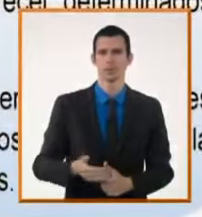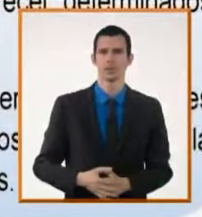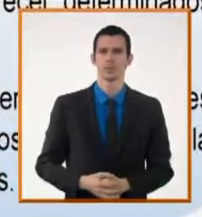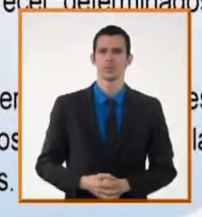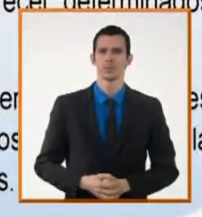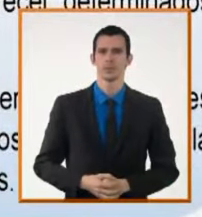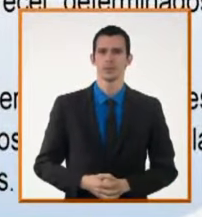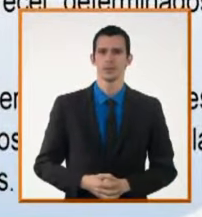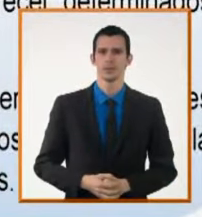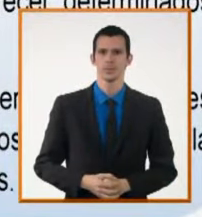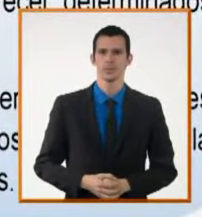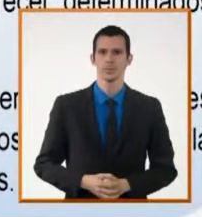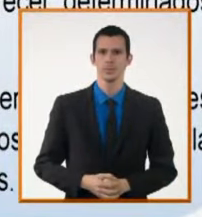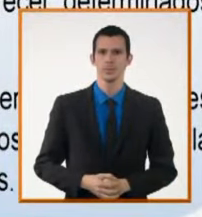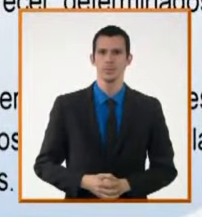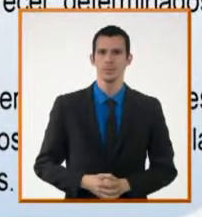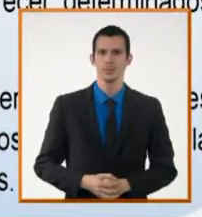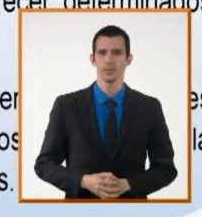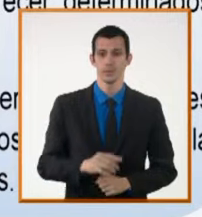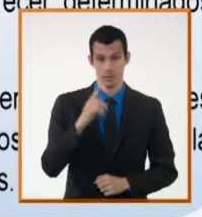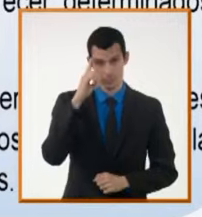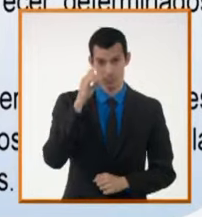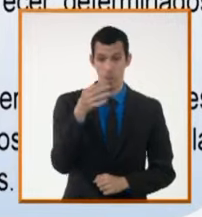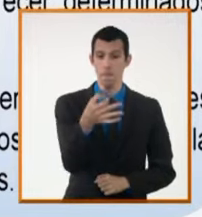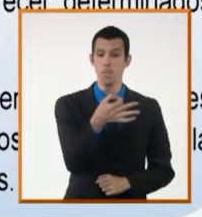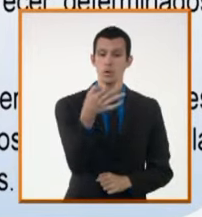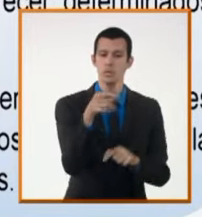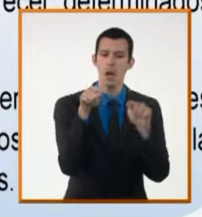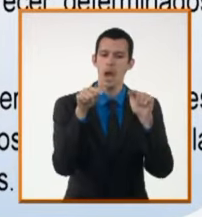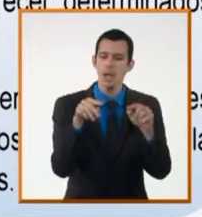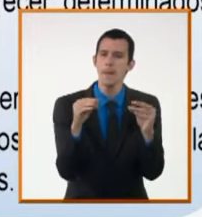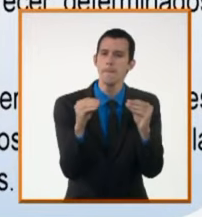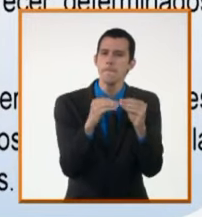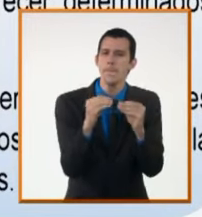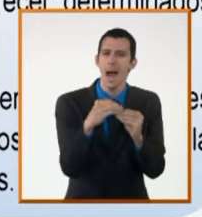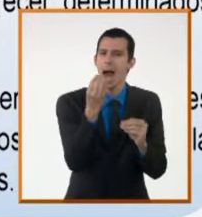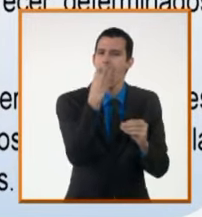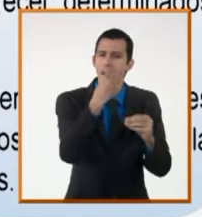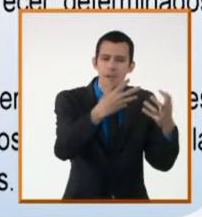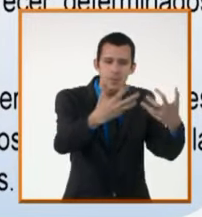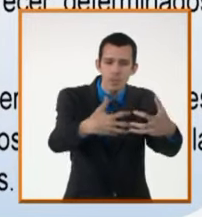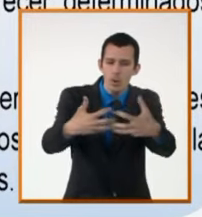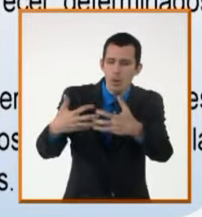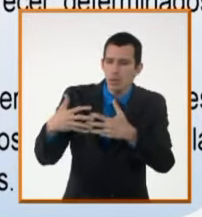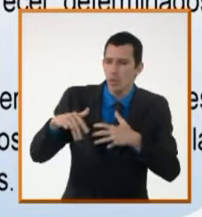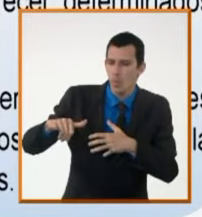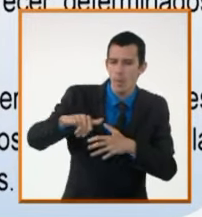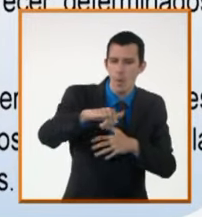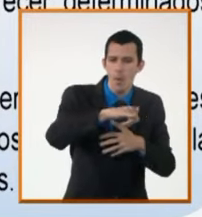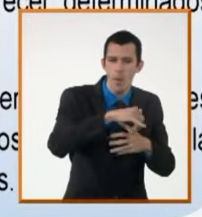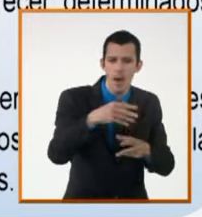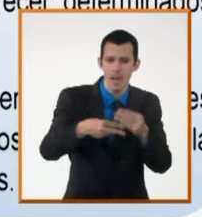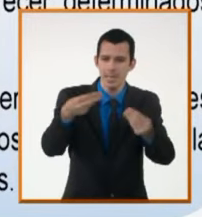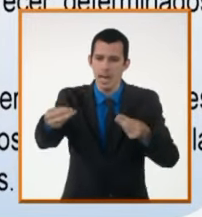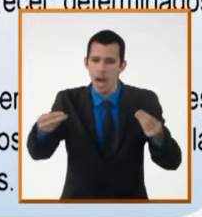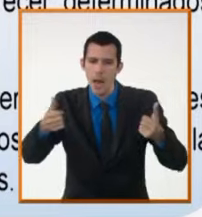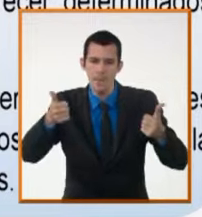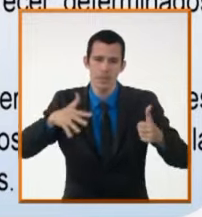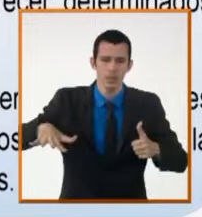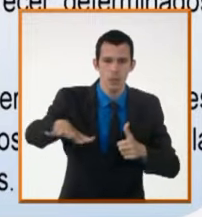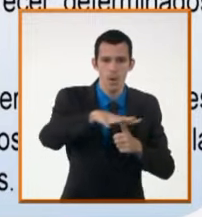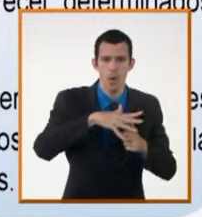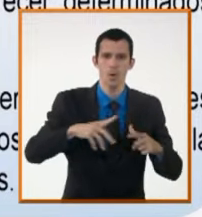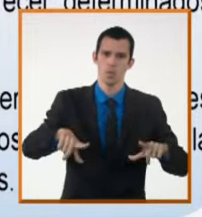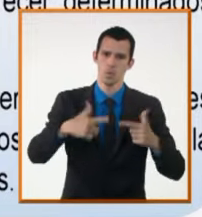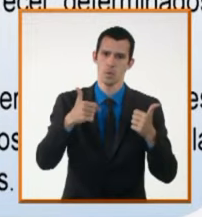balance de alimentos a nivel municipal con una mayor participación de la producción nacional de alimentos en la canasta